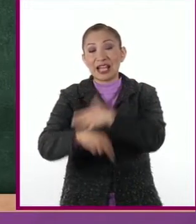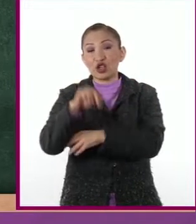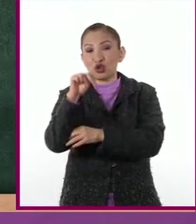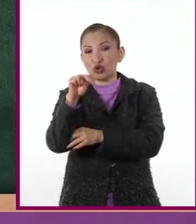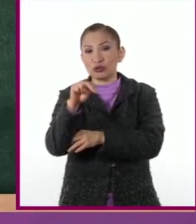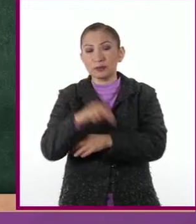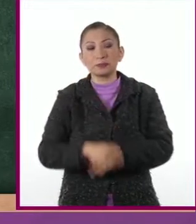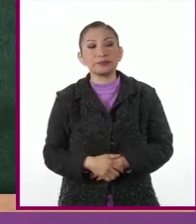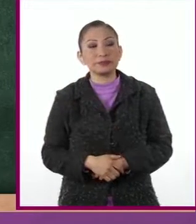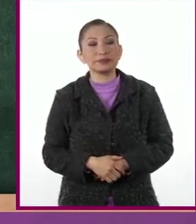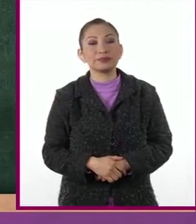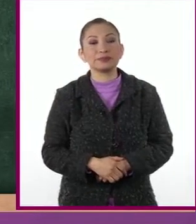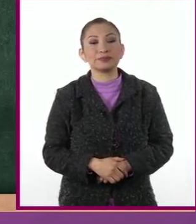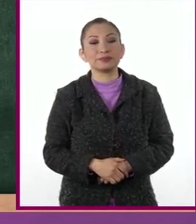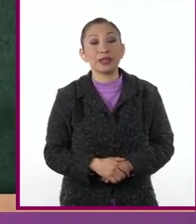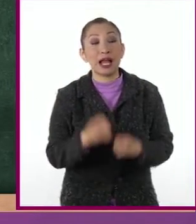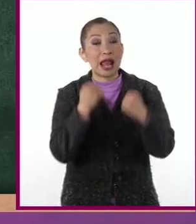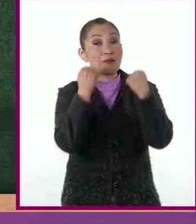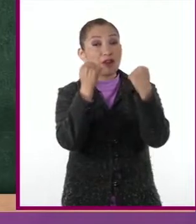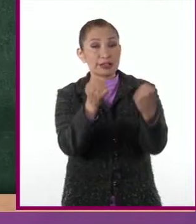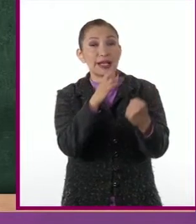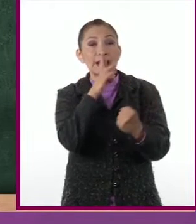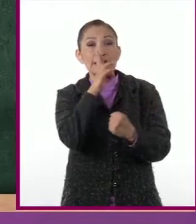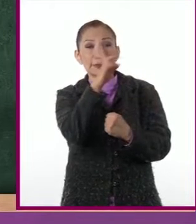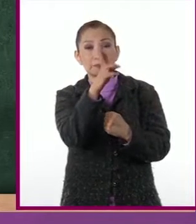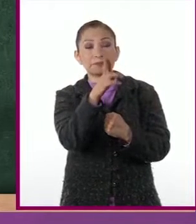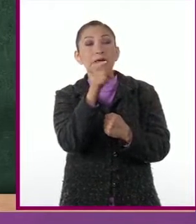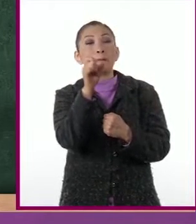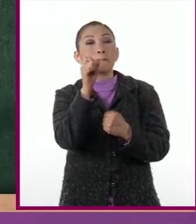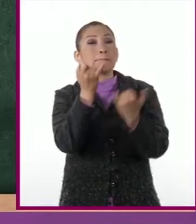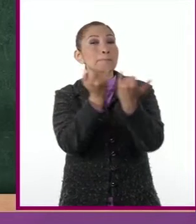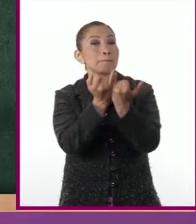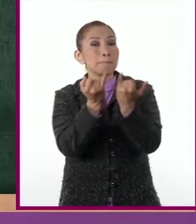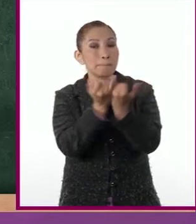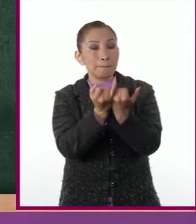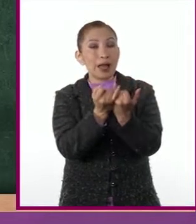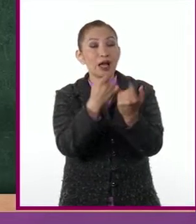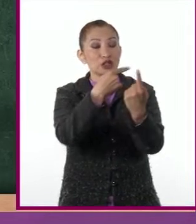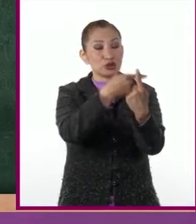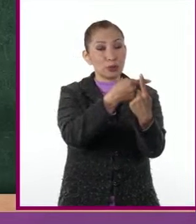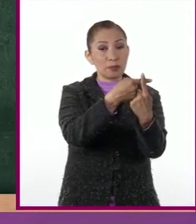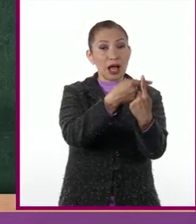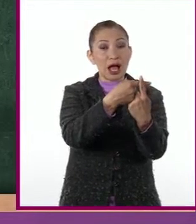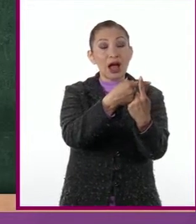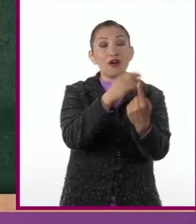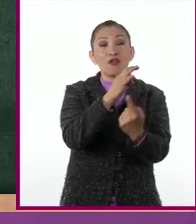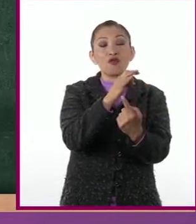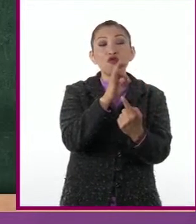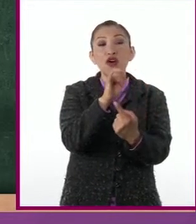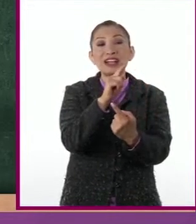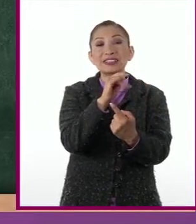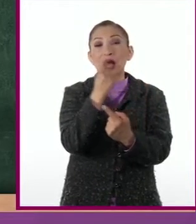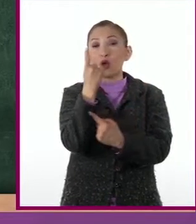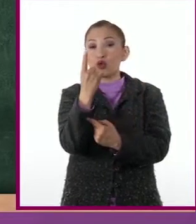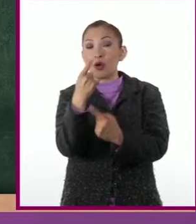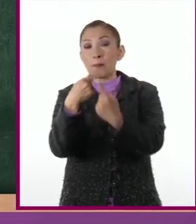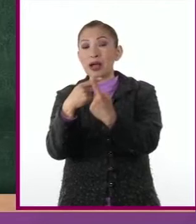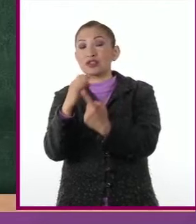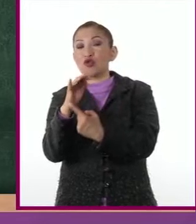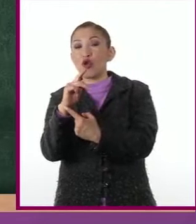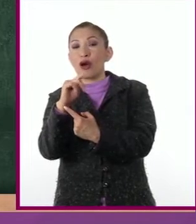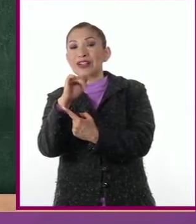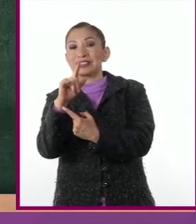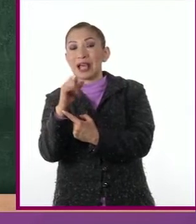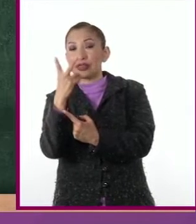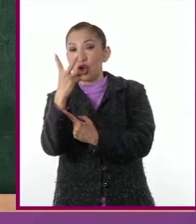15 newtons. La fuerza resultante es igual a la suma de la fuerza 1 con la fuerza 2, nos